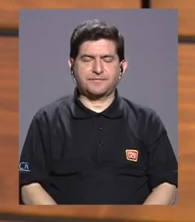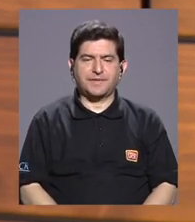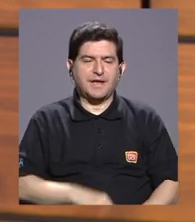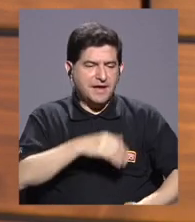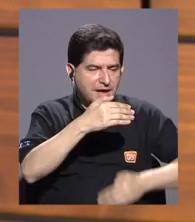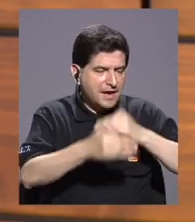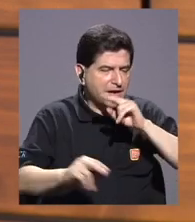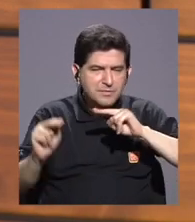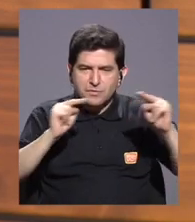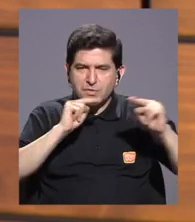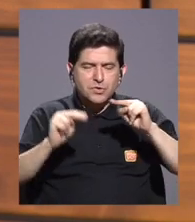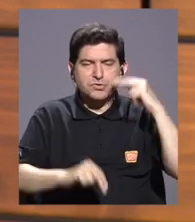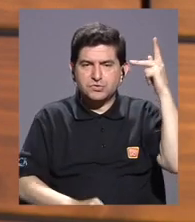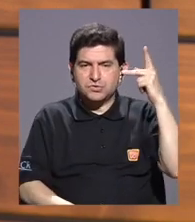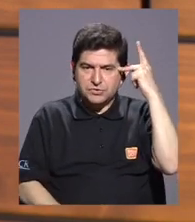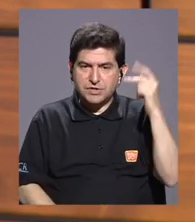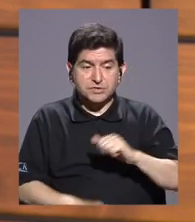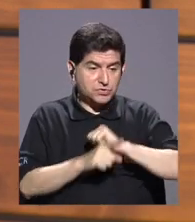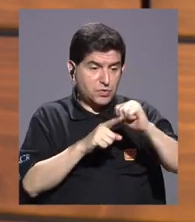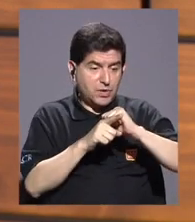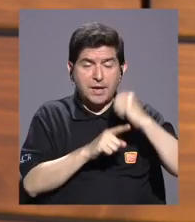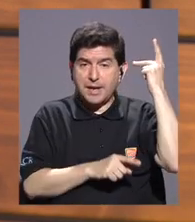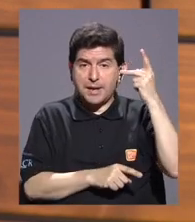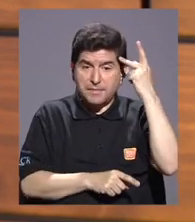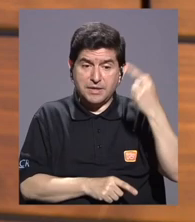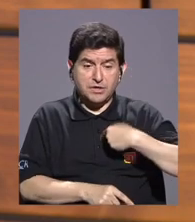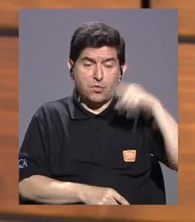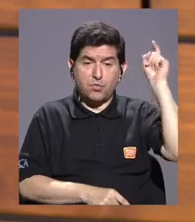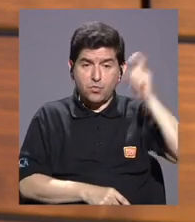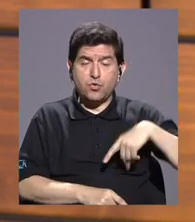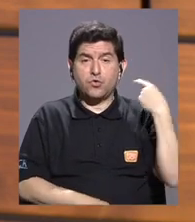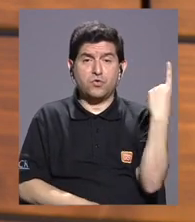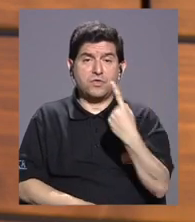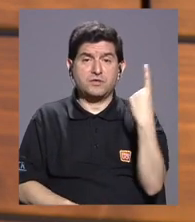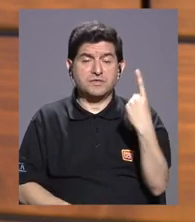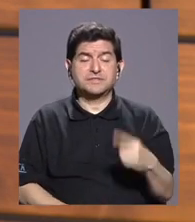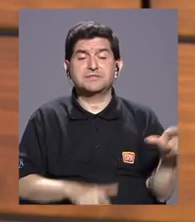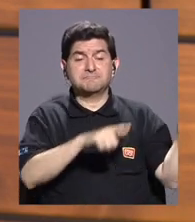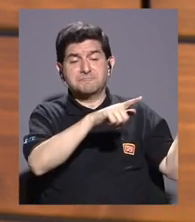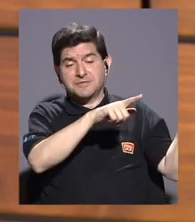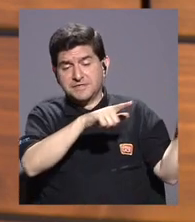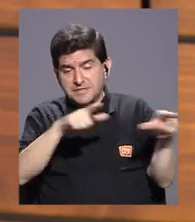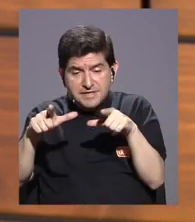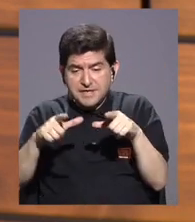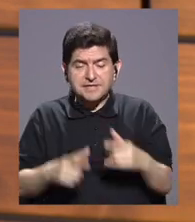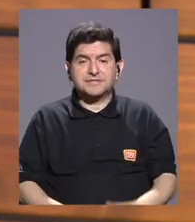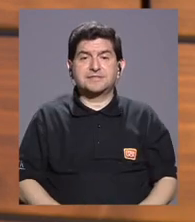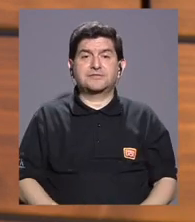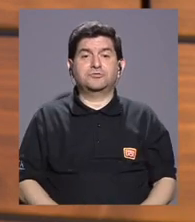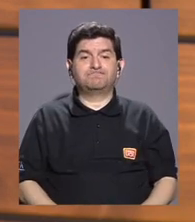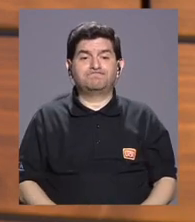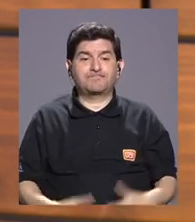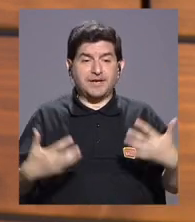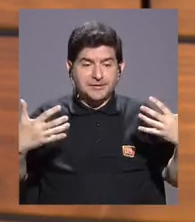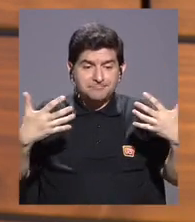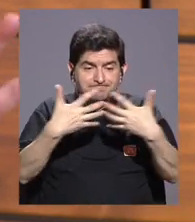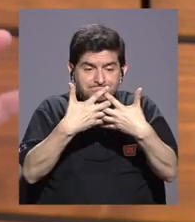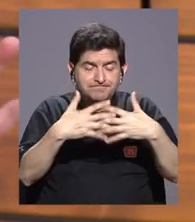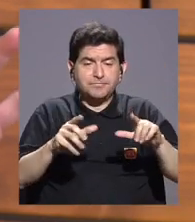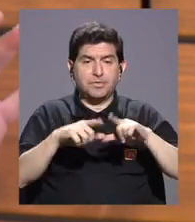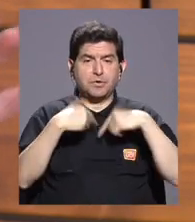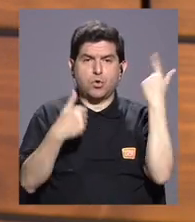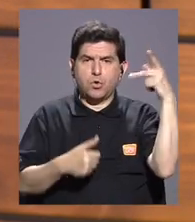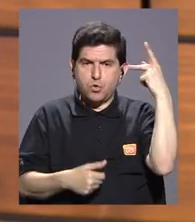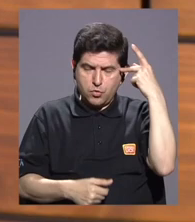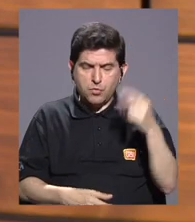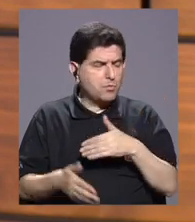en la negociación política y en la práctica política, uno tiene que estar siempre dispuesto a coincidir con otros